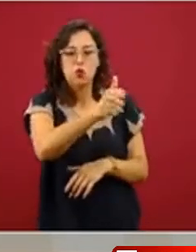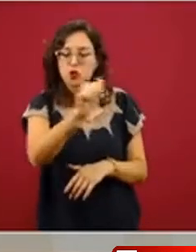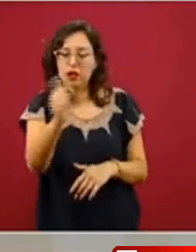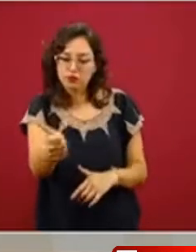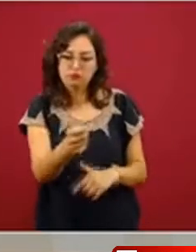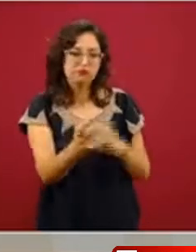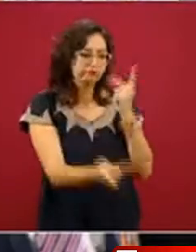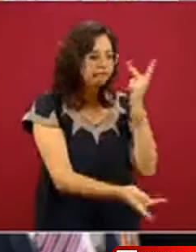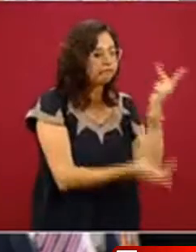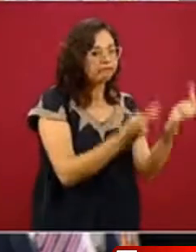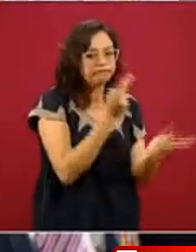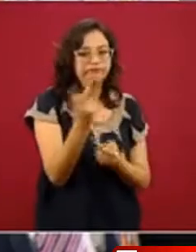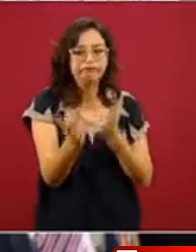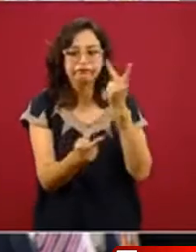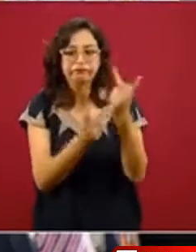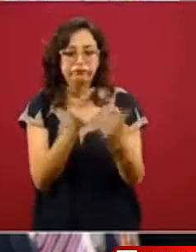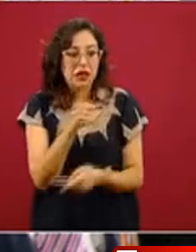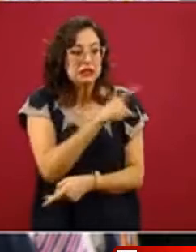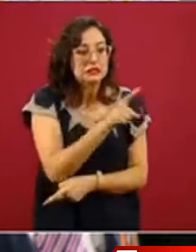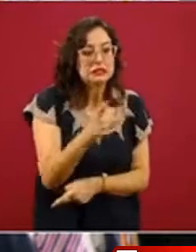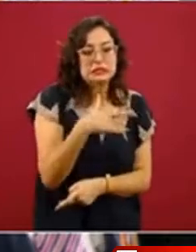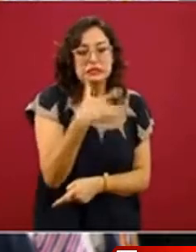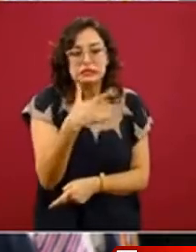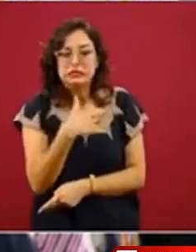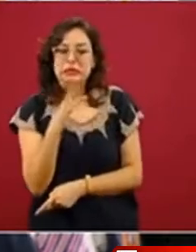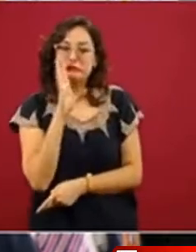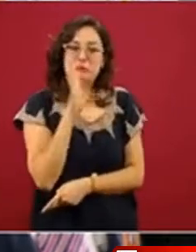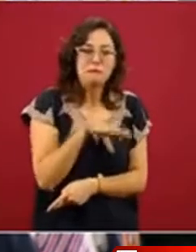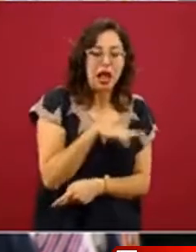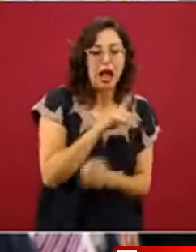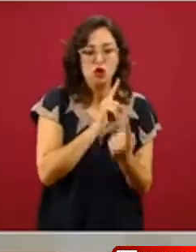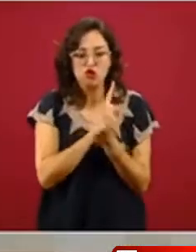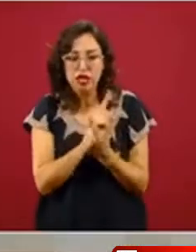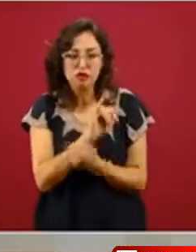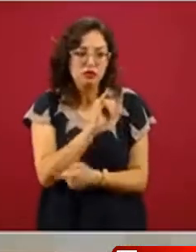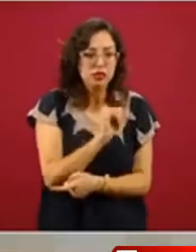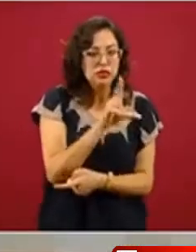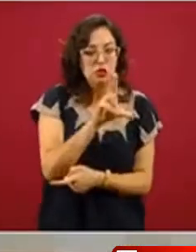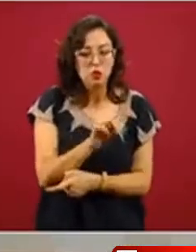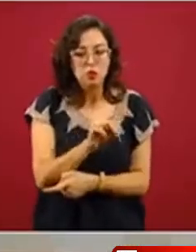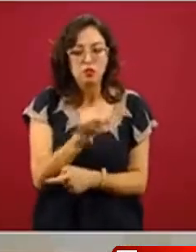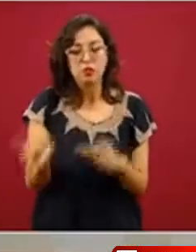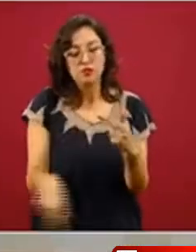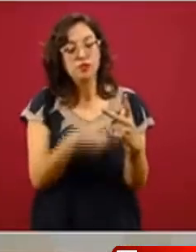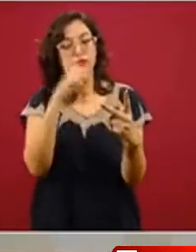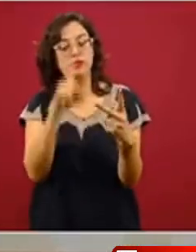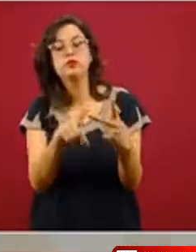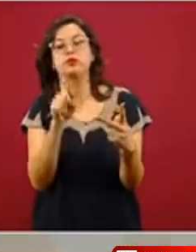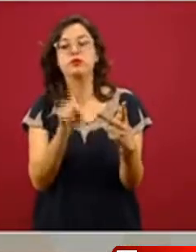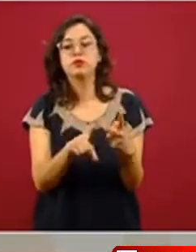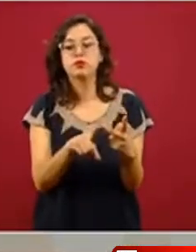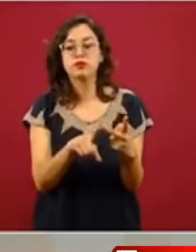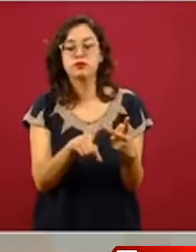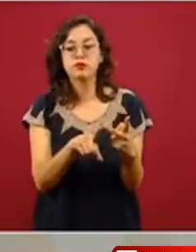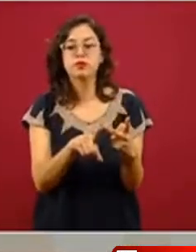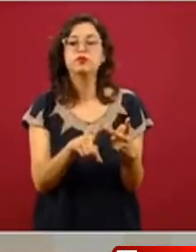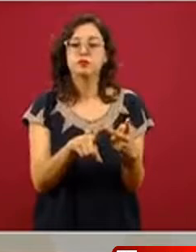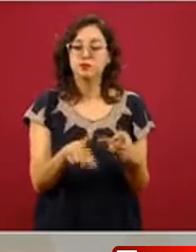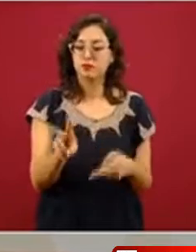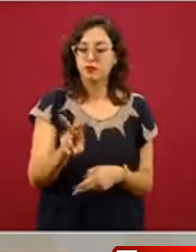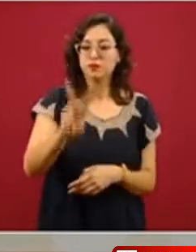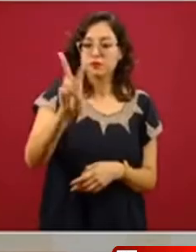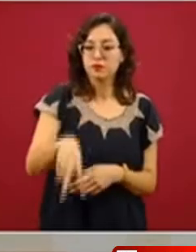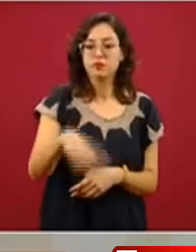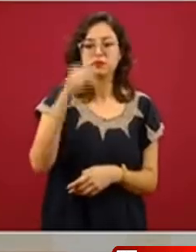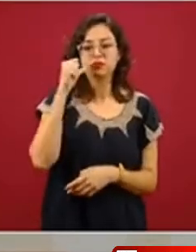personas para ver si cumplen o no los criterios de contacto. Lo que me lleva a la segunda pregunta. Efectivamente,